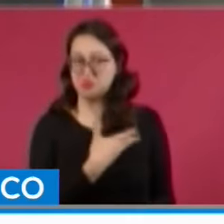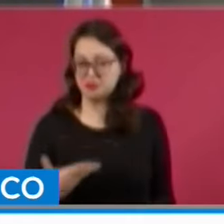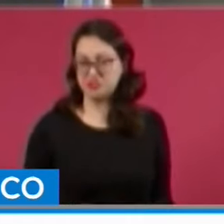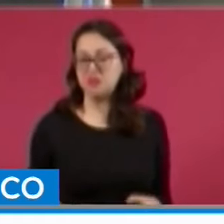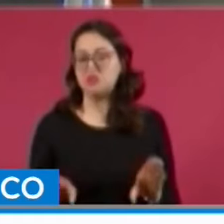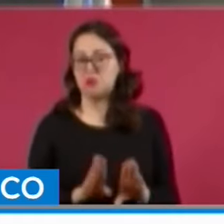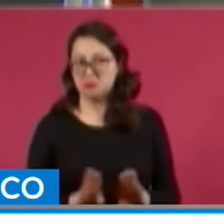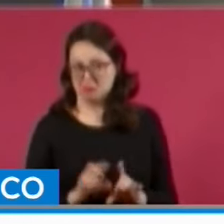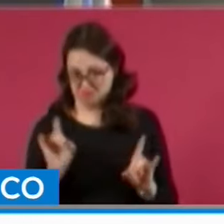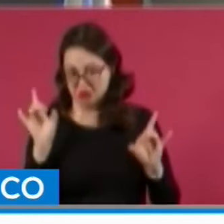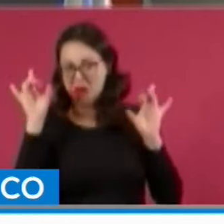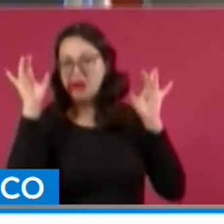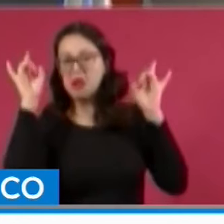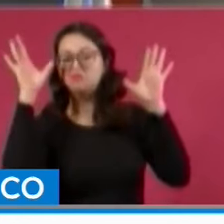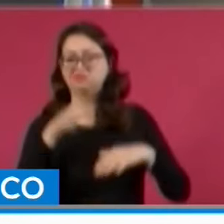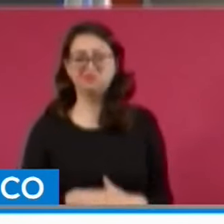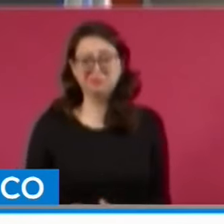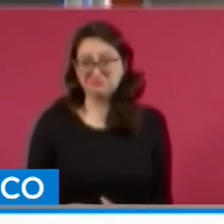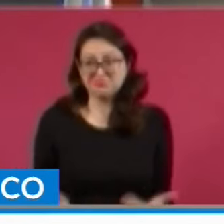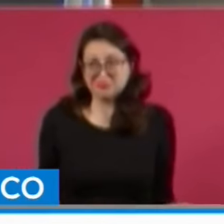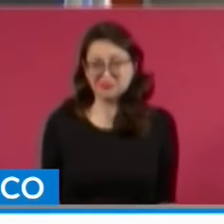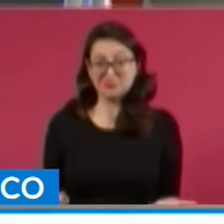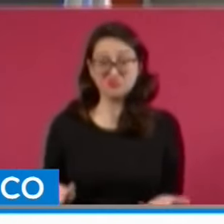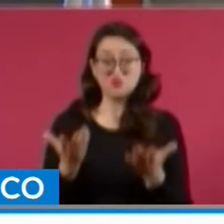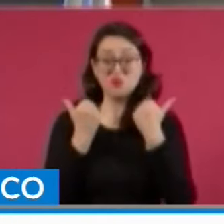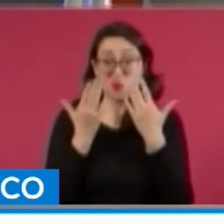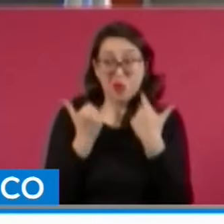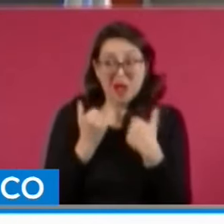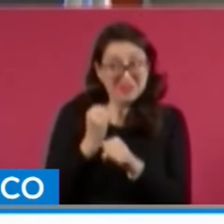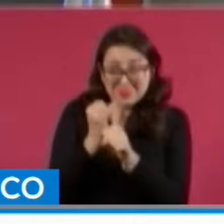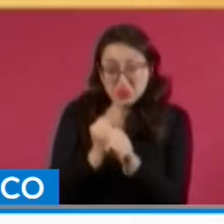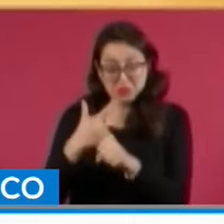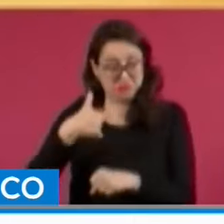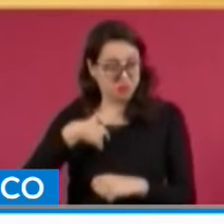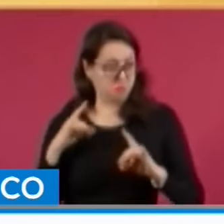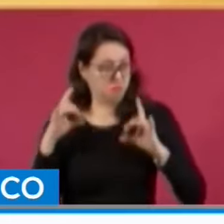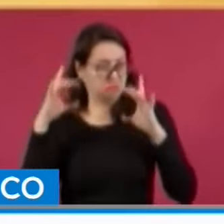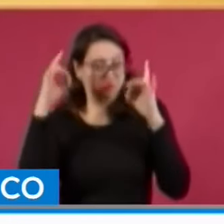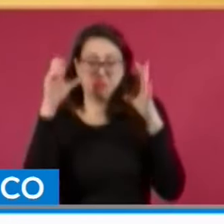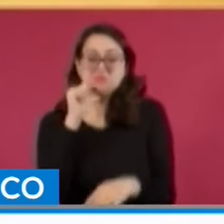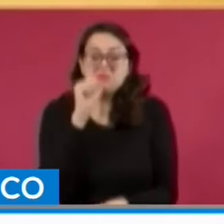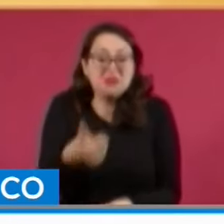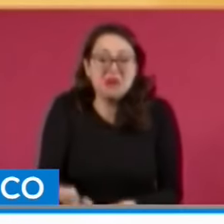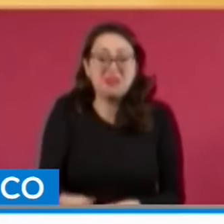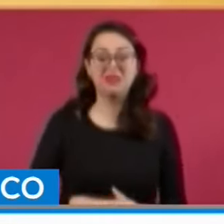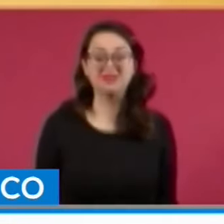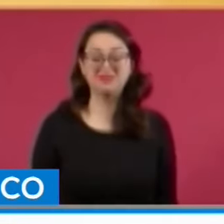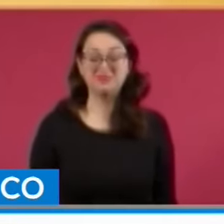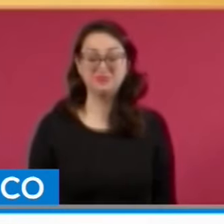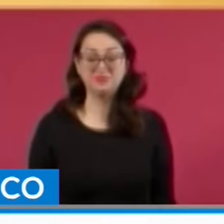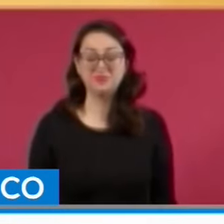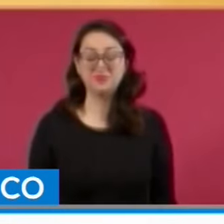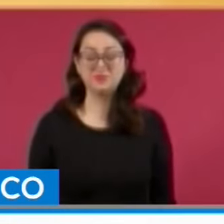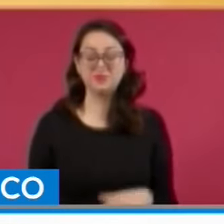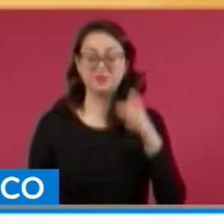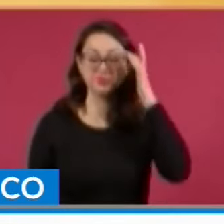mencionan vínculos entre el círculo cercano de López Obrador y el crimen organizado. El mandatario dijo que esas denuncias son ataques de sus